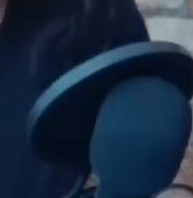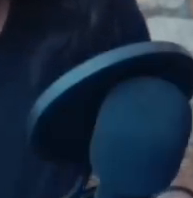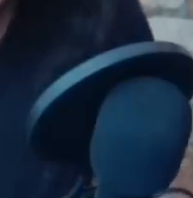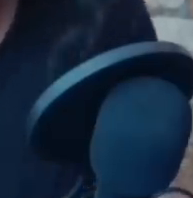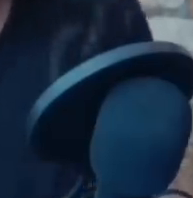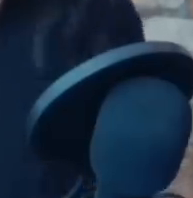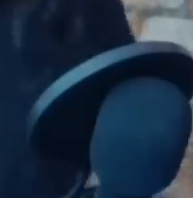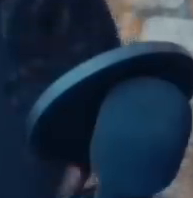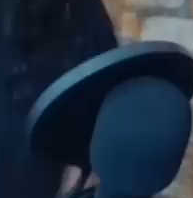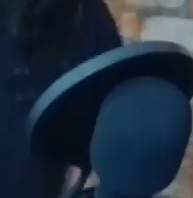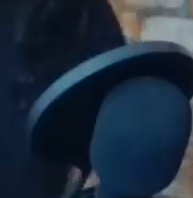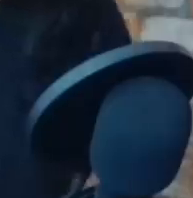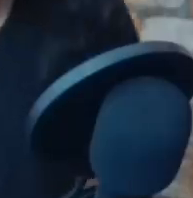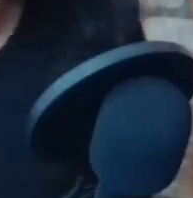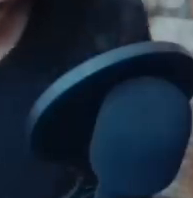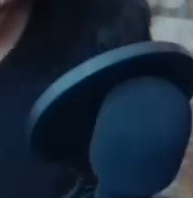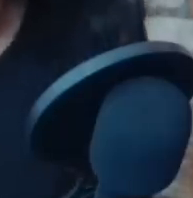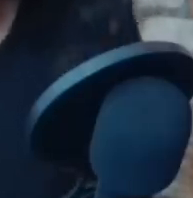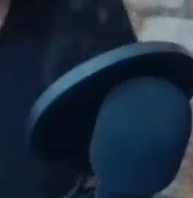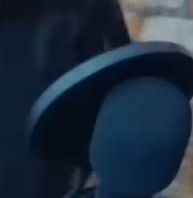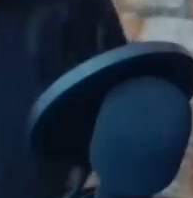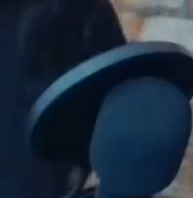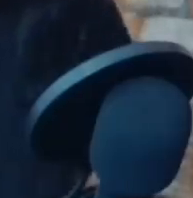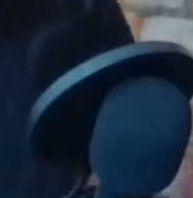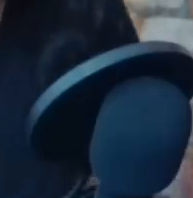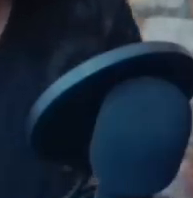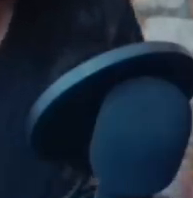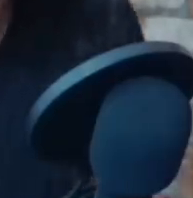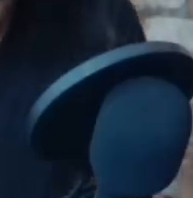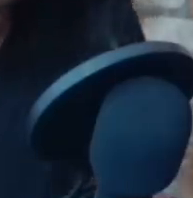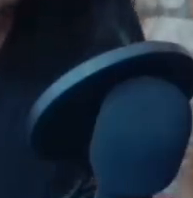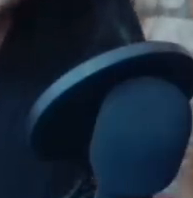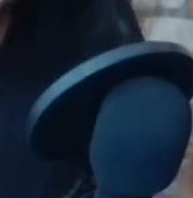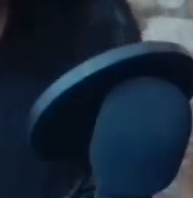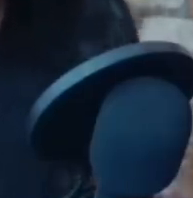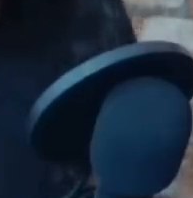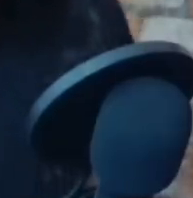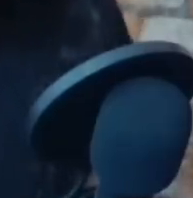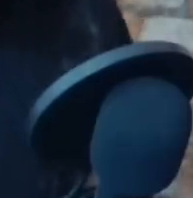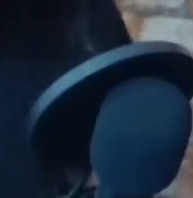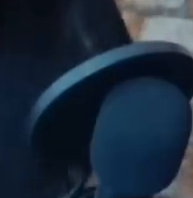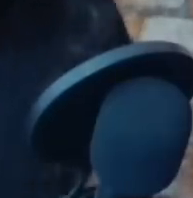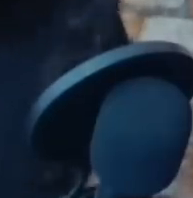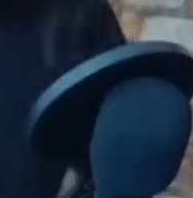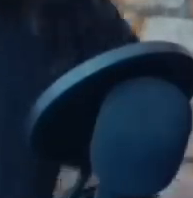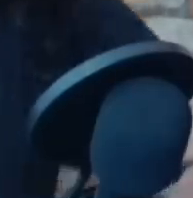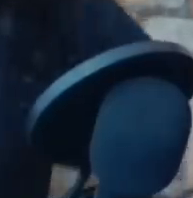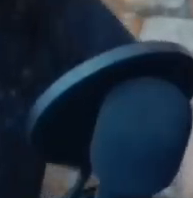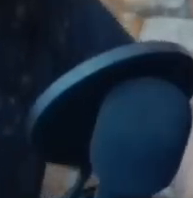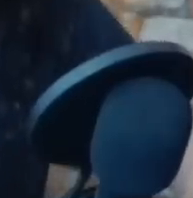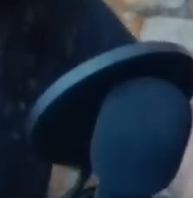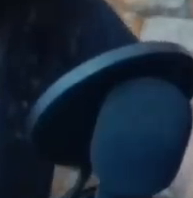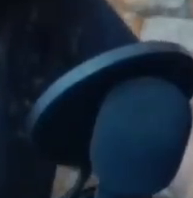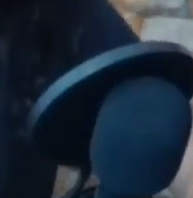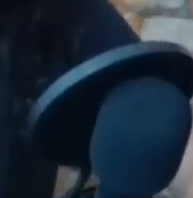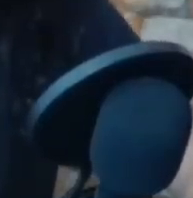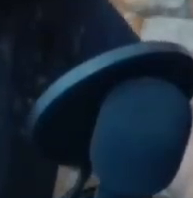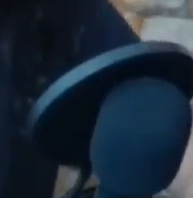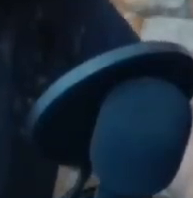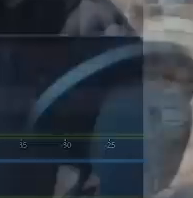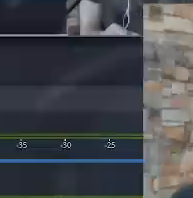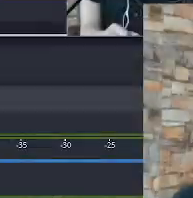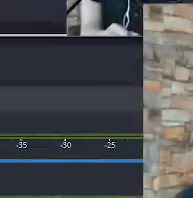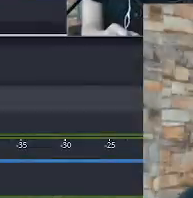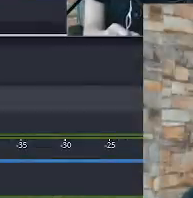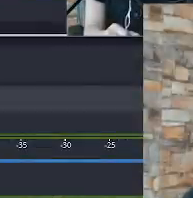presidente gpng qué tal en salmón allá se me antoja unos niguiris unos niguiris bien chingones compatriotas